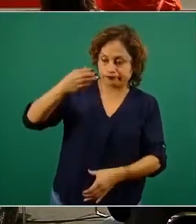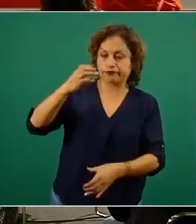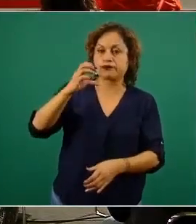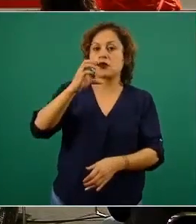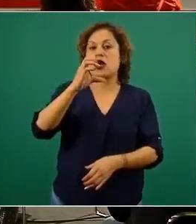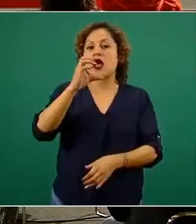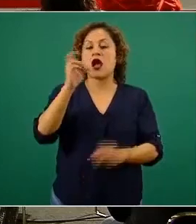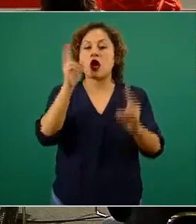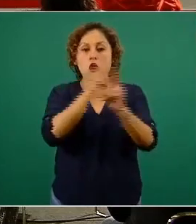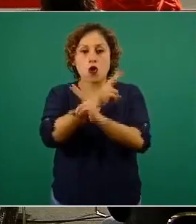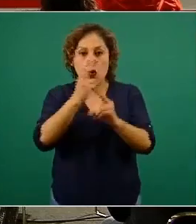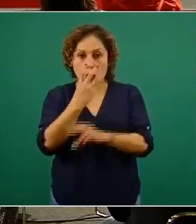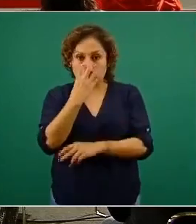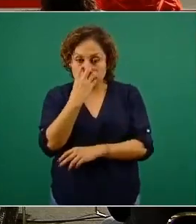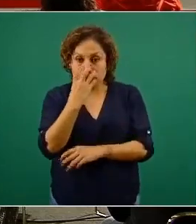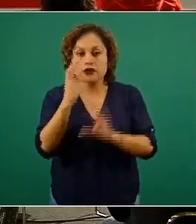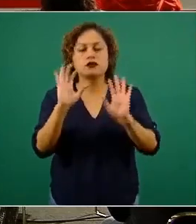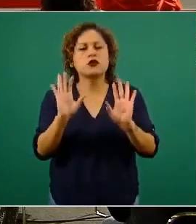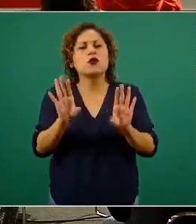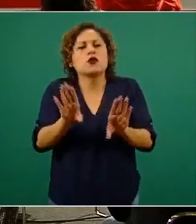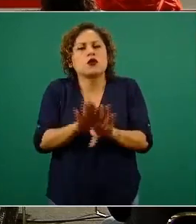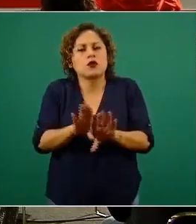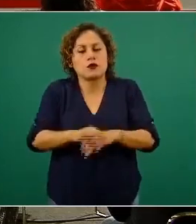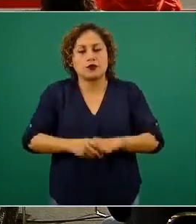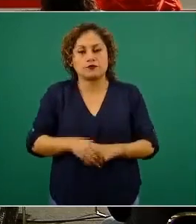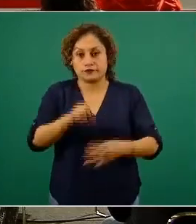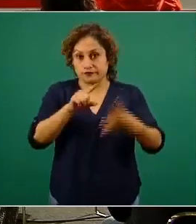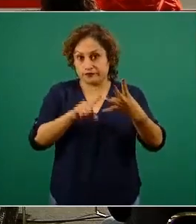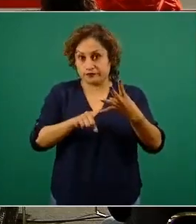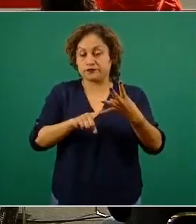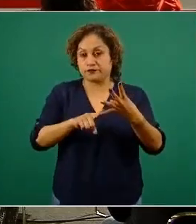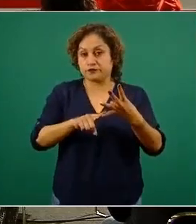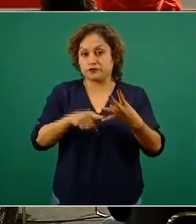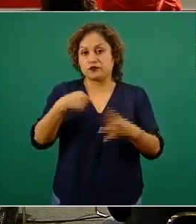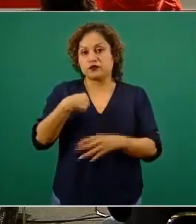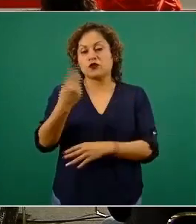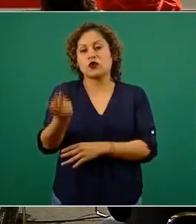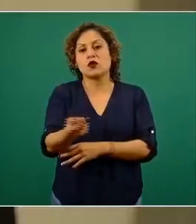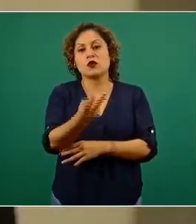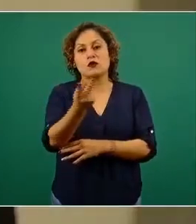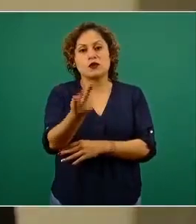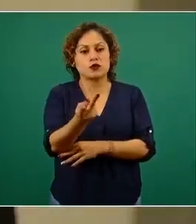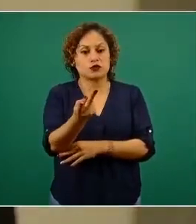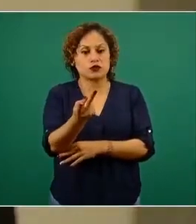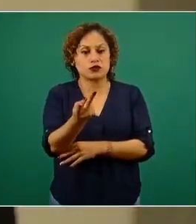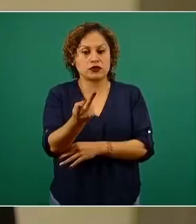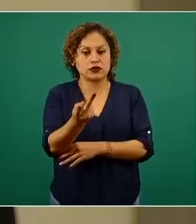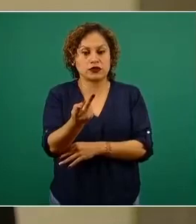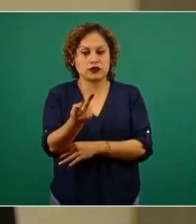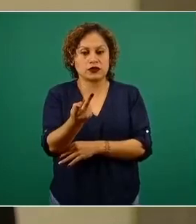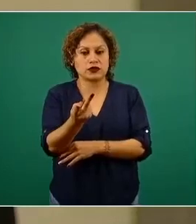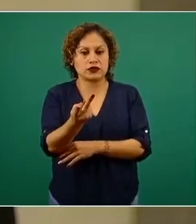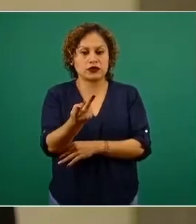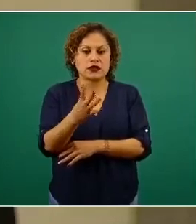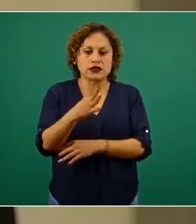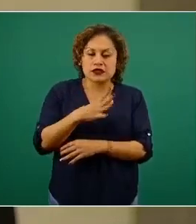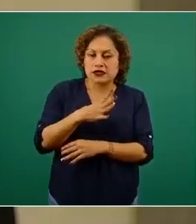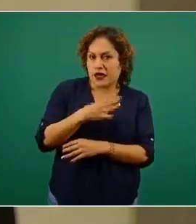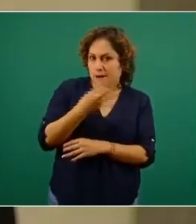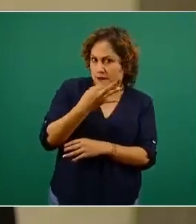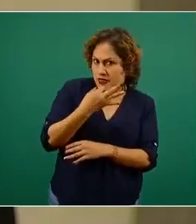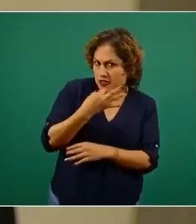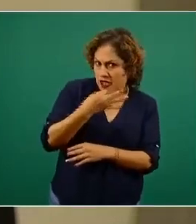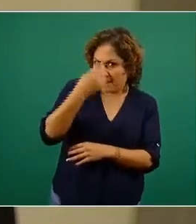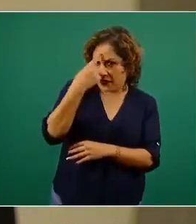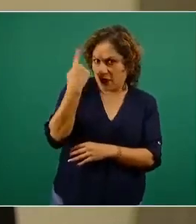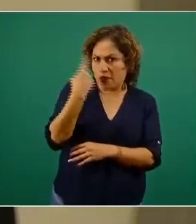última que es si tienen una actualización de medicamentos que se pueden utilizar, porque el miércoles pasado